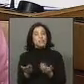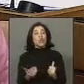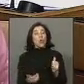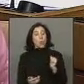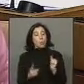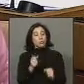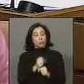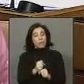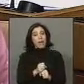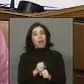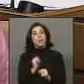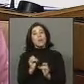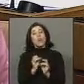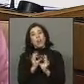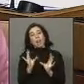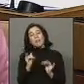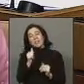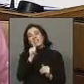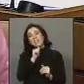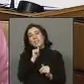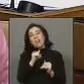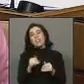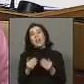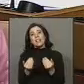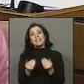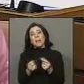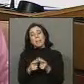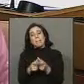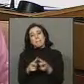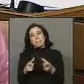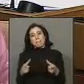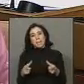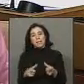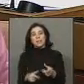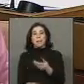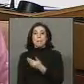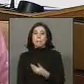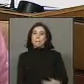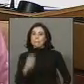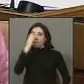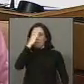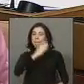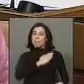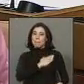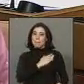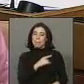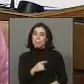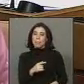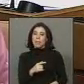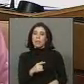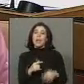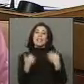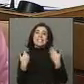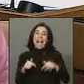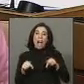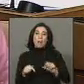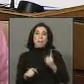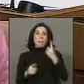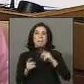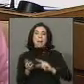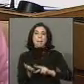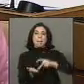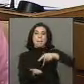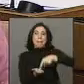rol, no cabe duda que nos faltó crecer como tal. Nuestra presidenta Michelle Bachelet ha dado ese paso.